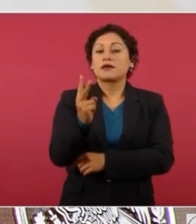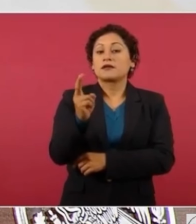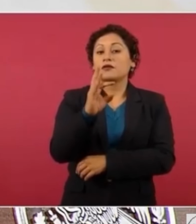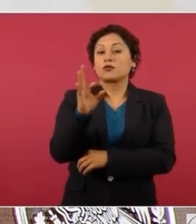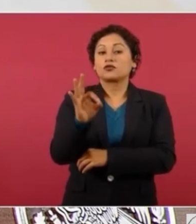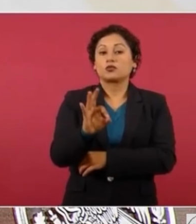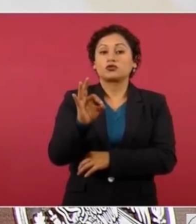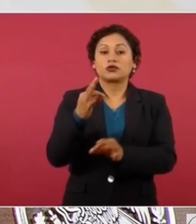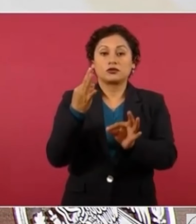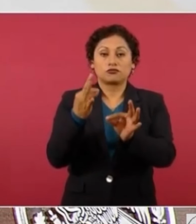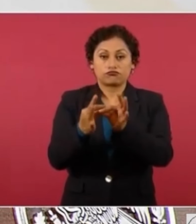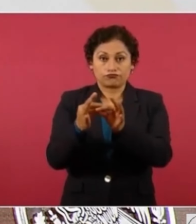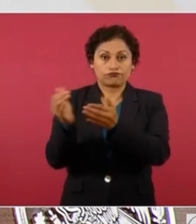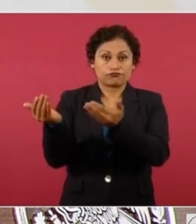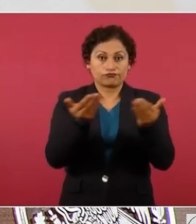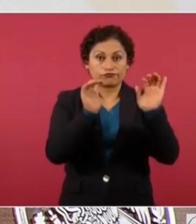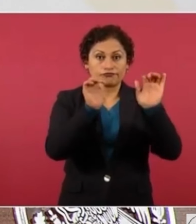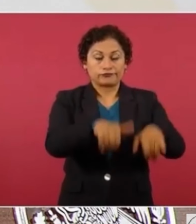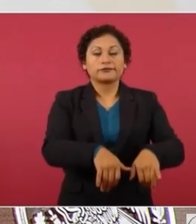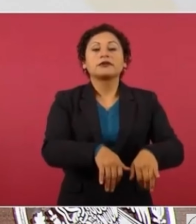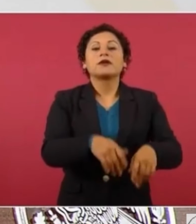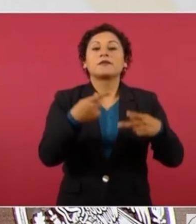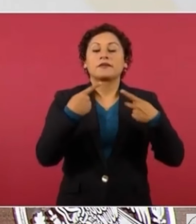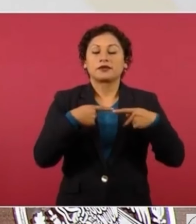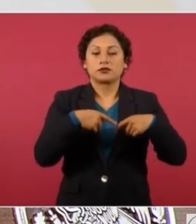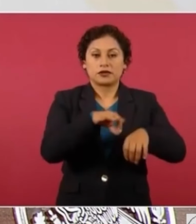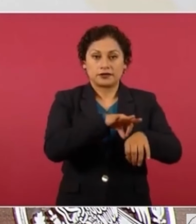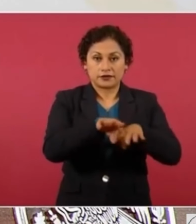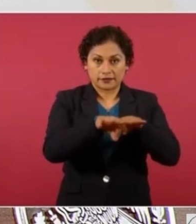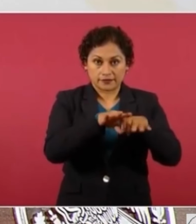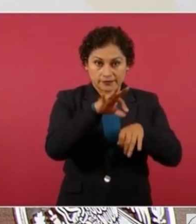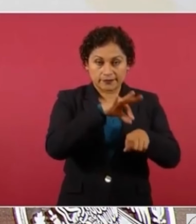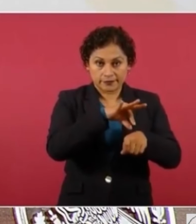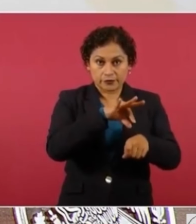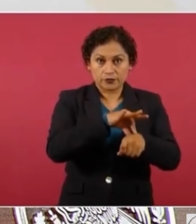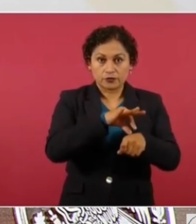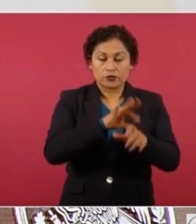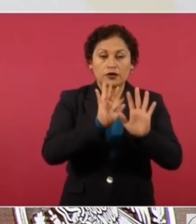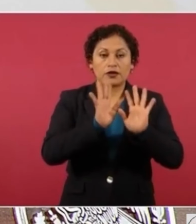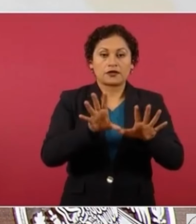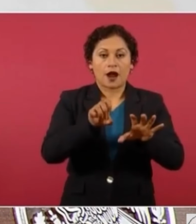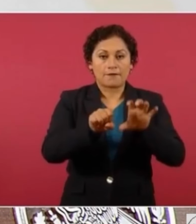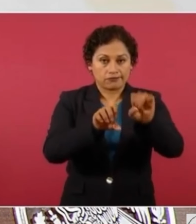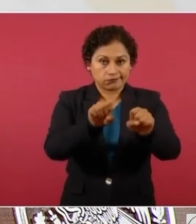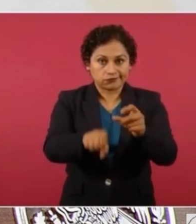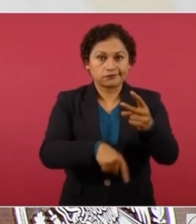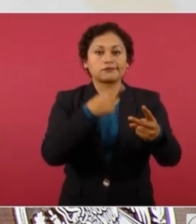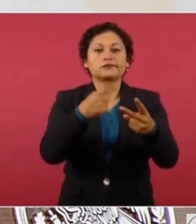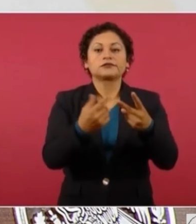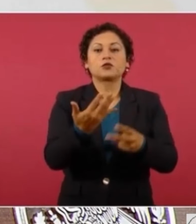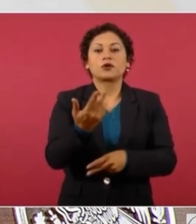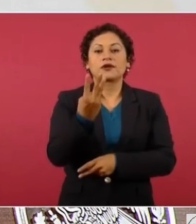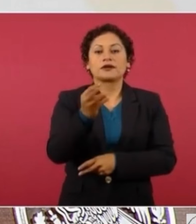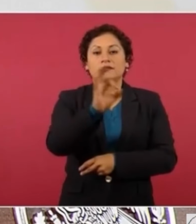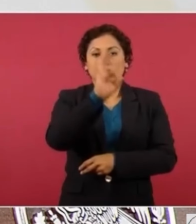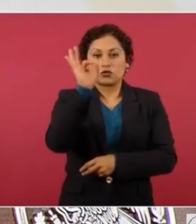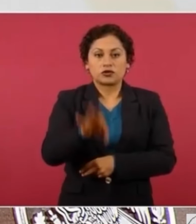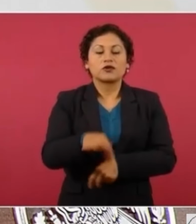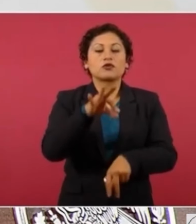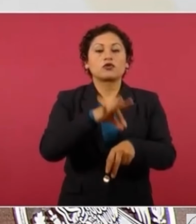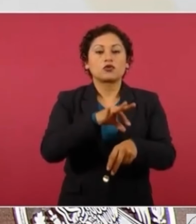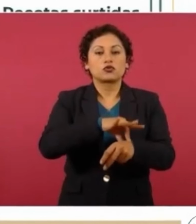médicos especialistas, es justo lo que estamos empezando a cubrir de diferentes formas, 53% de médicos generales